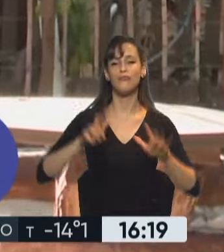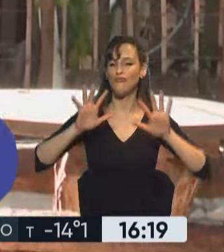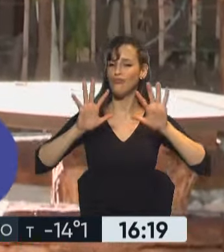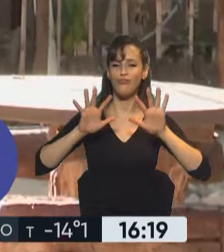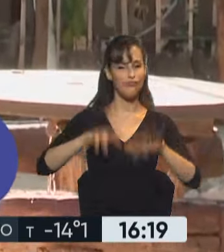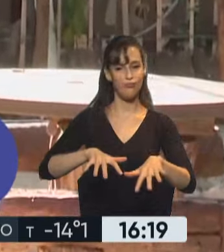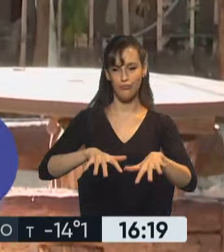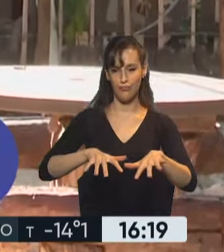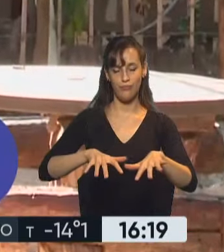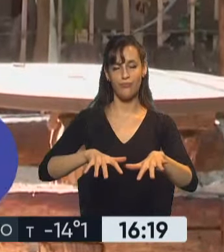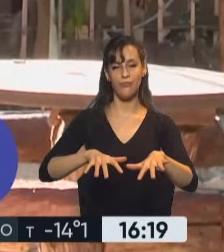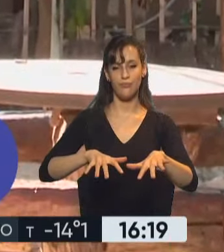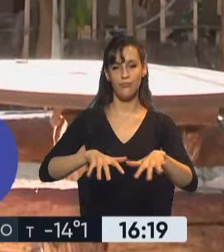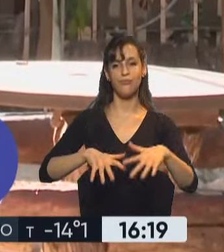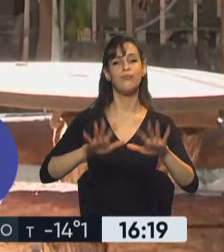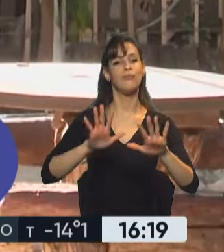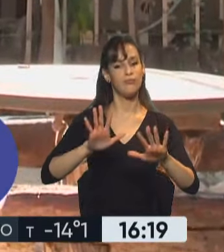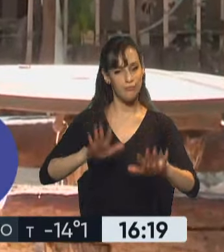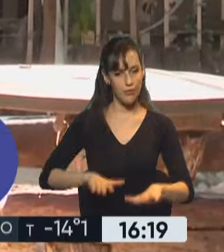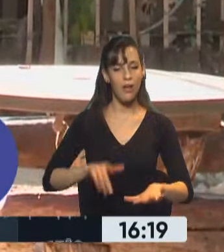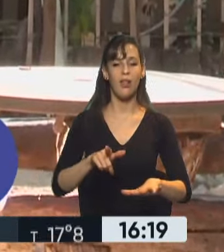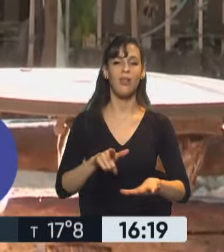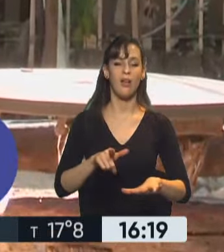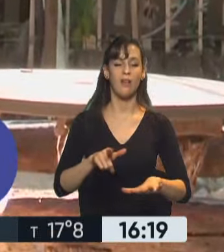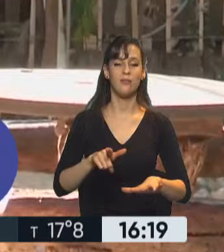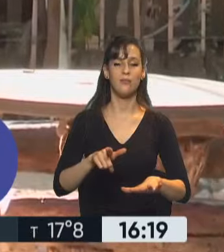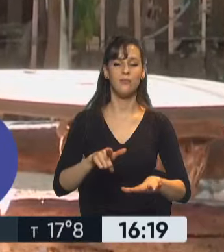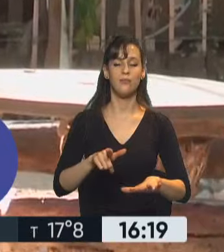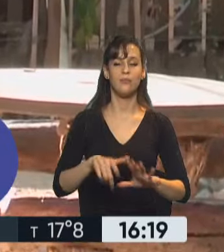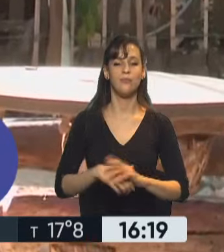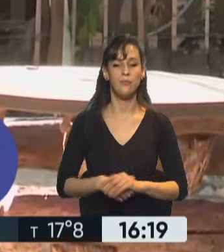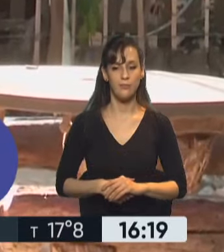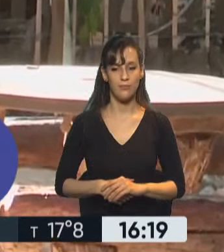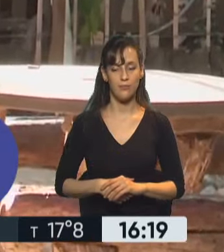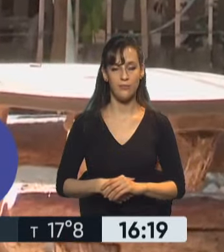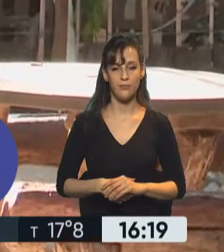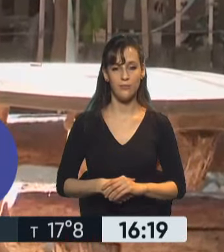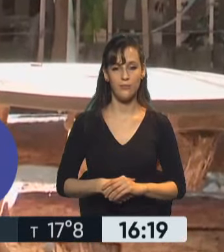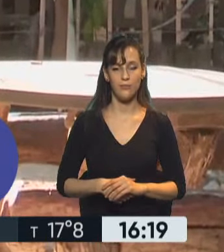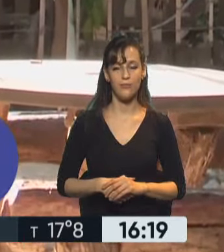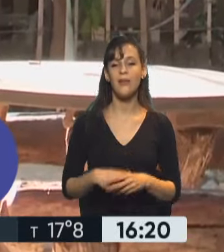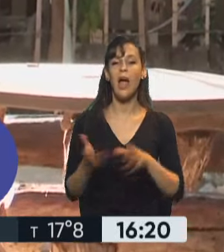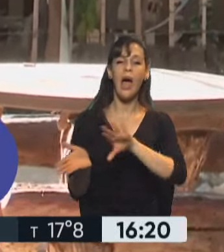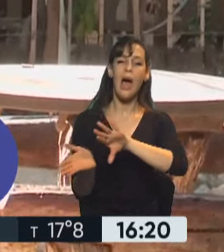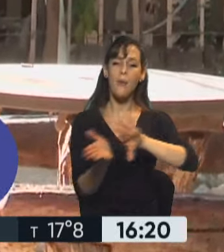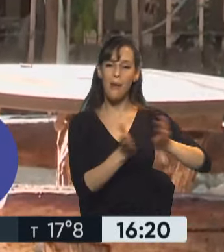que viene y que ellos conforman y hacen una historia diferente, más allá de la espectacularización y